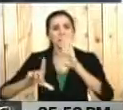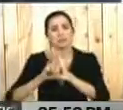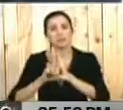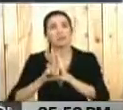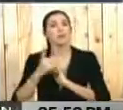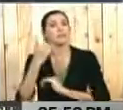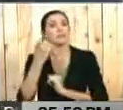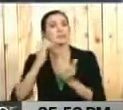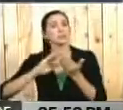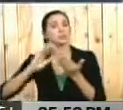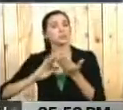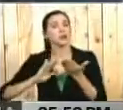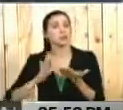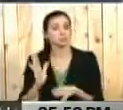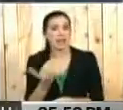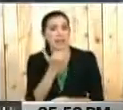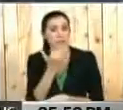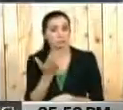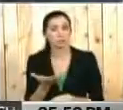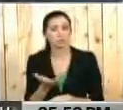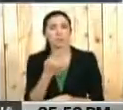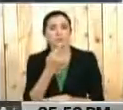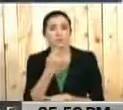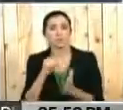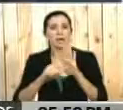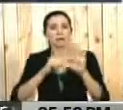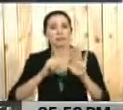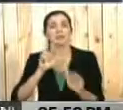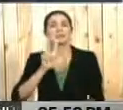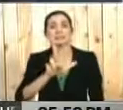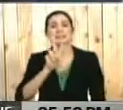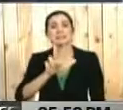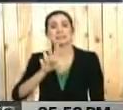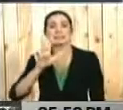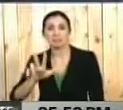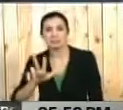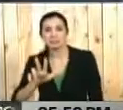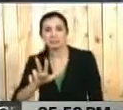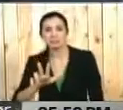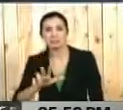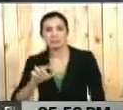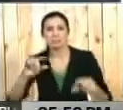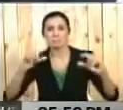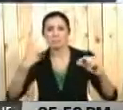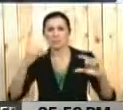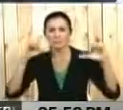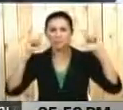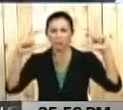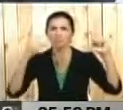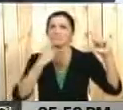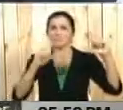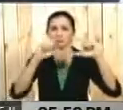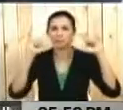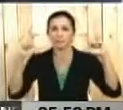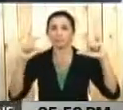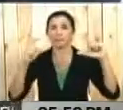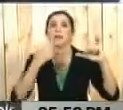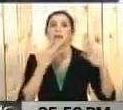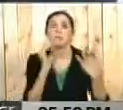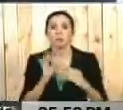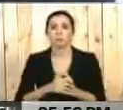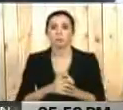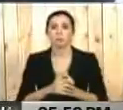resolver, que dice el artículo 333 en su parte inicial, cuando mediante actos de